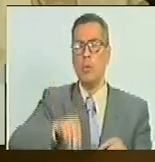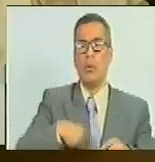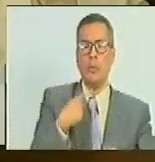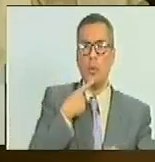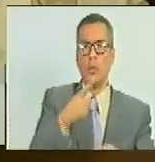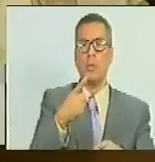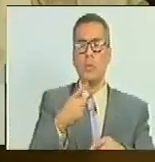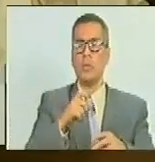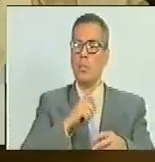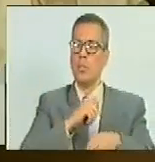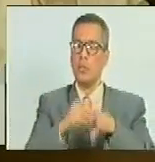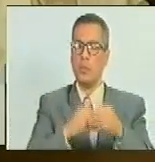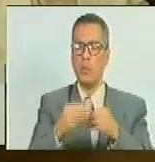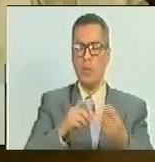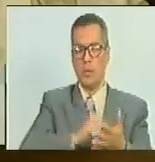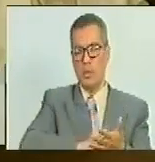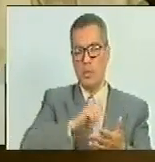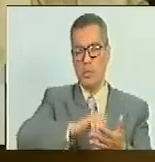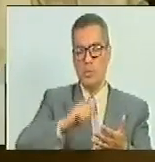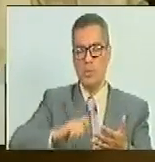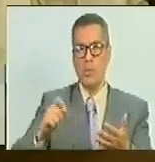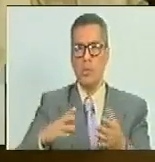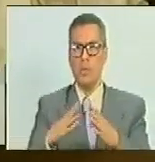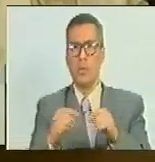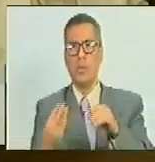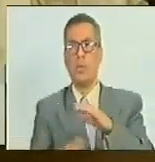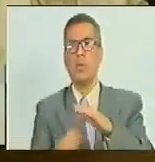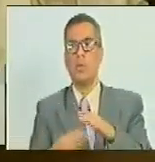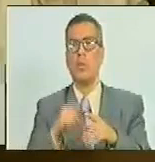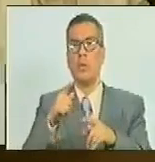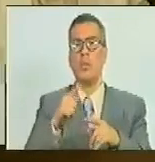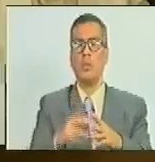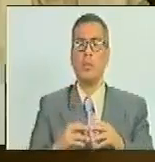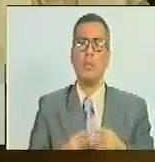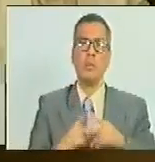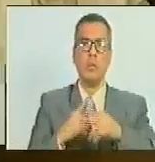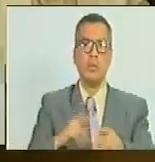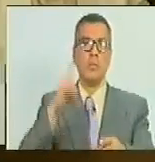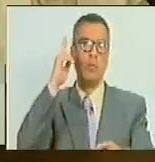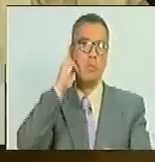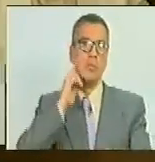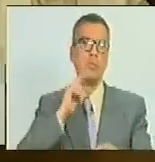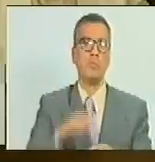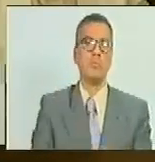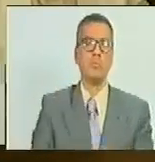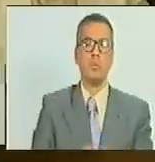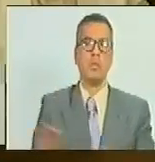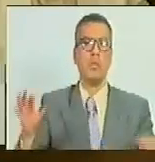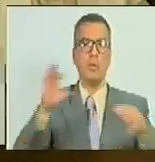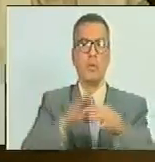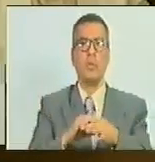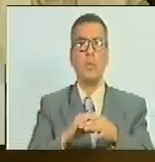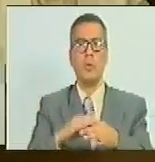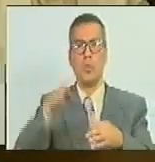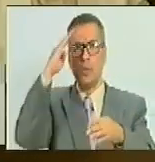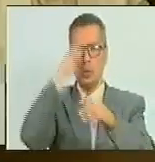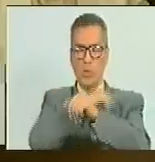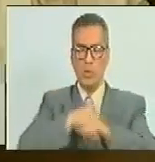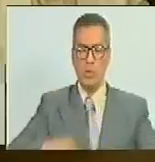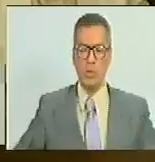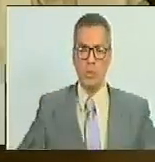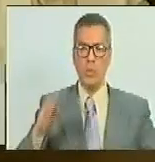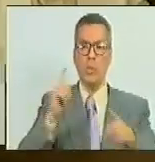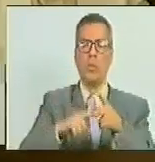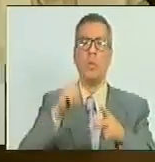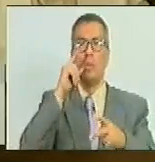se inscribe en la fundamentación, esa máxima bolivariana de la Unión Cívico-Militar.